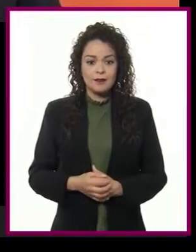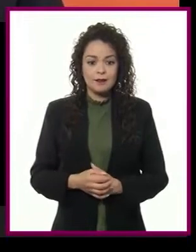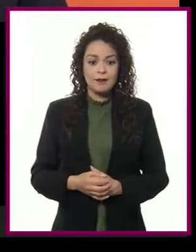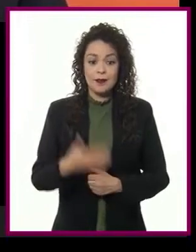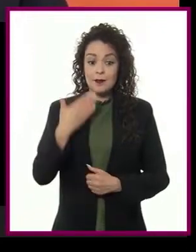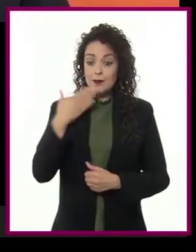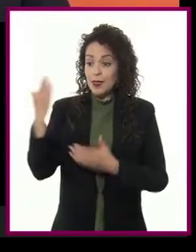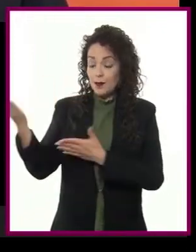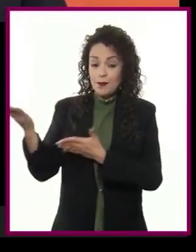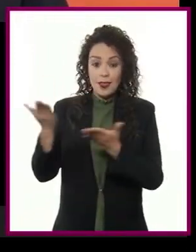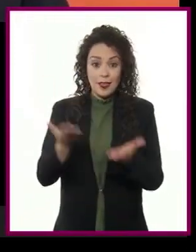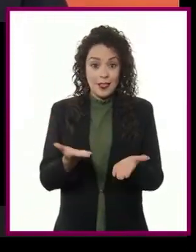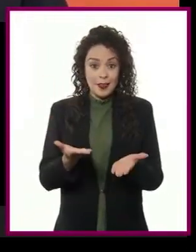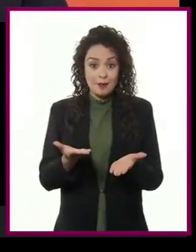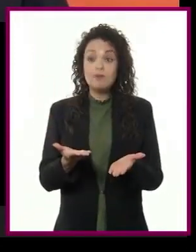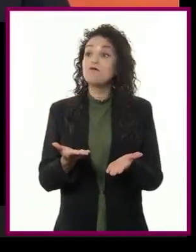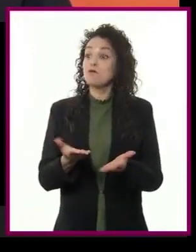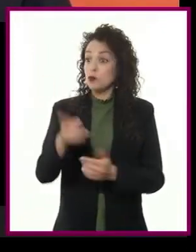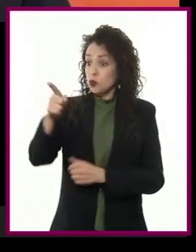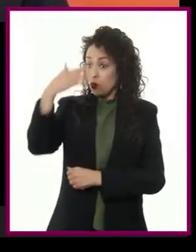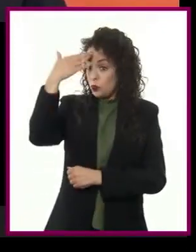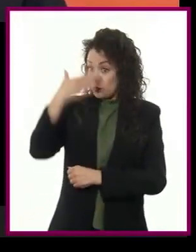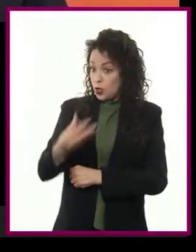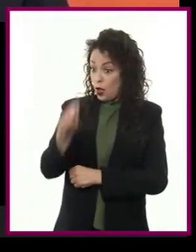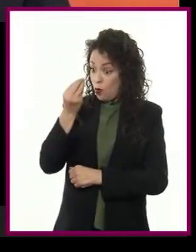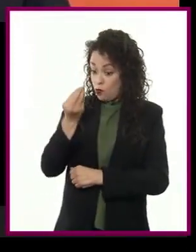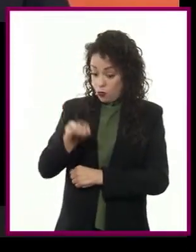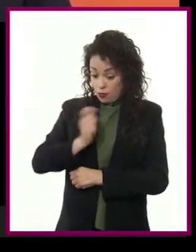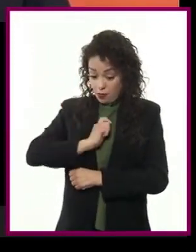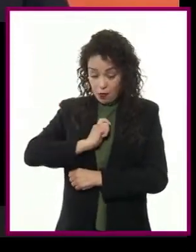Vaya, veo que sabes mucho de mí.